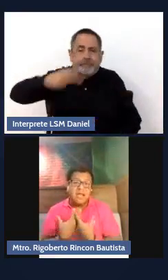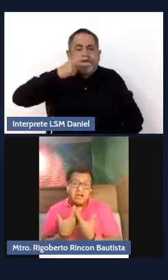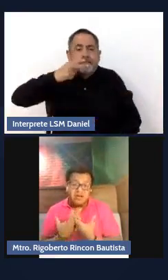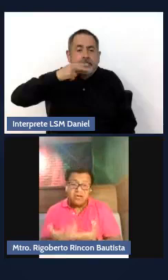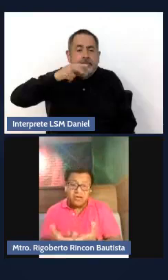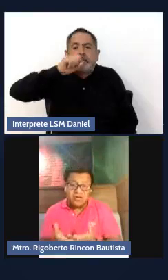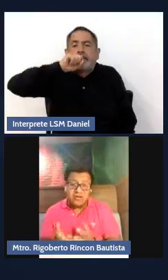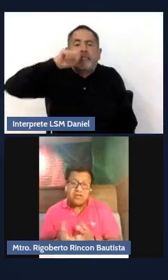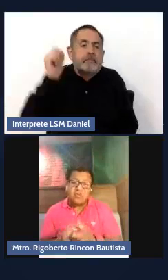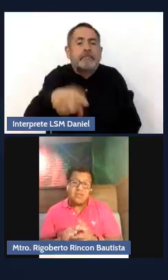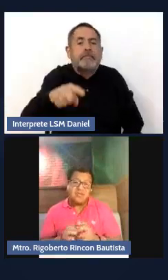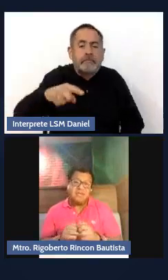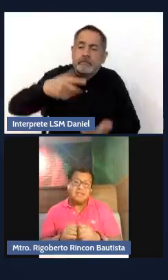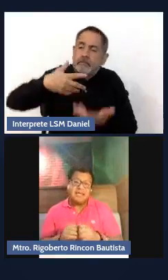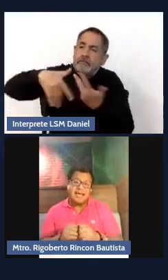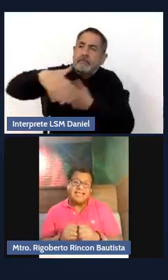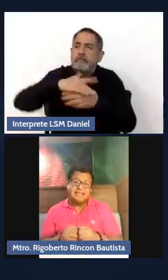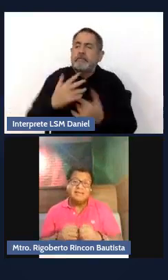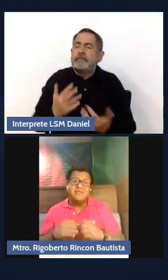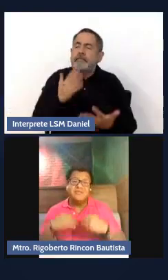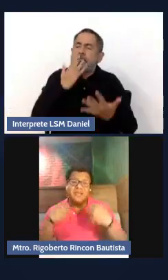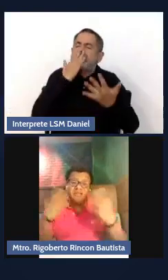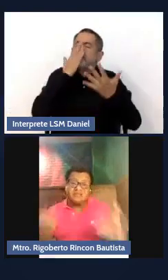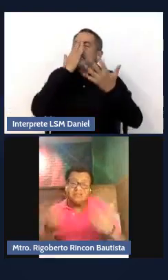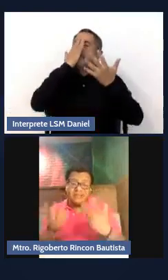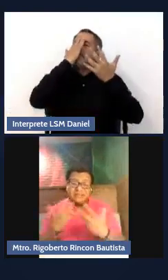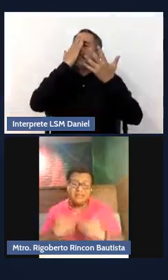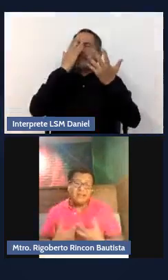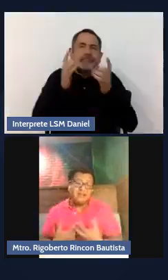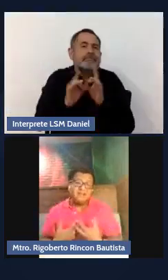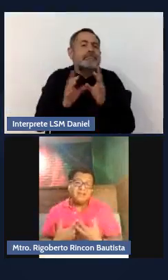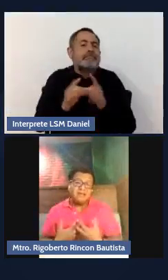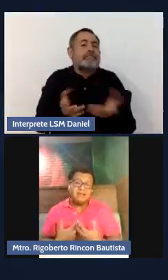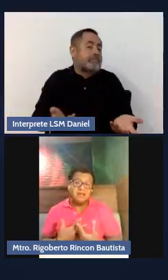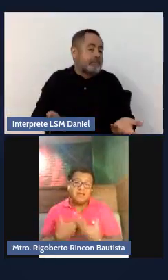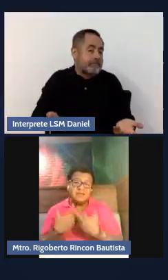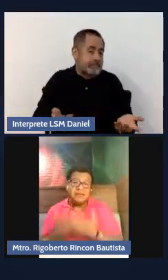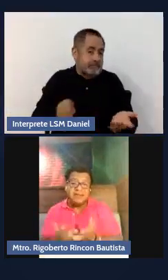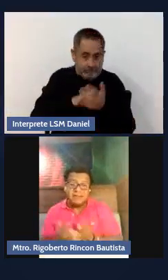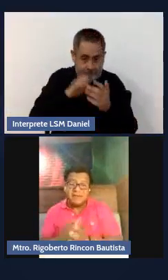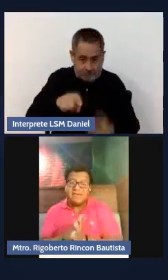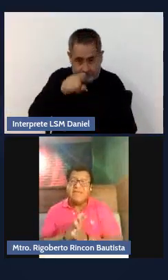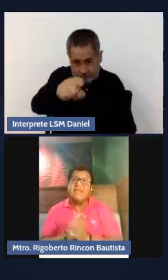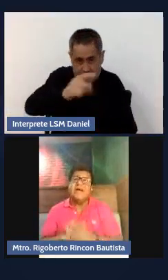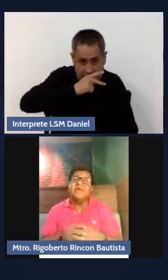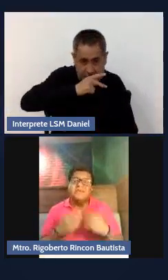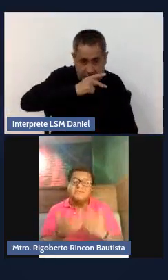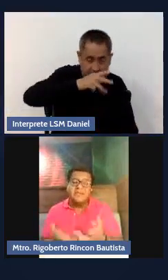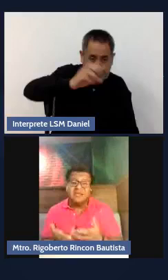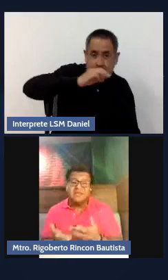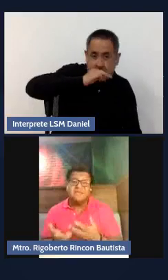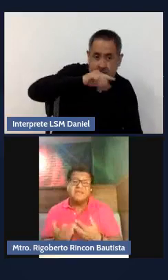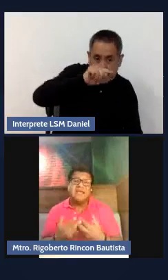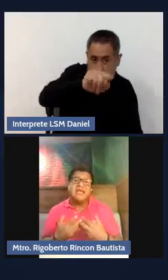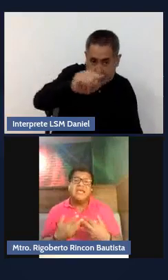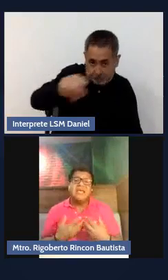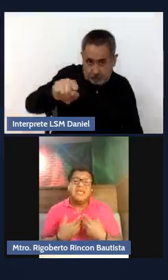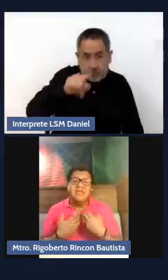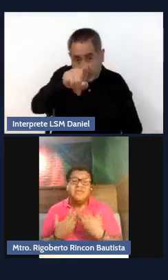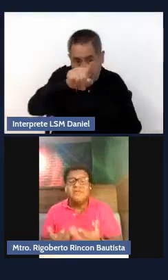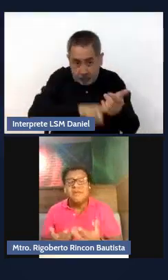nosotros completamente hacemos que los demás inhalen? Si tú eres padre de familia o eres madre de familia y